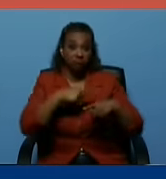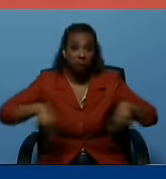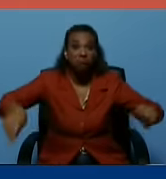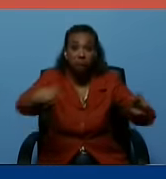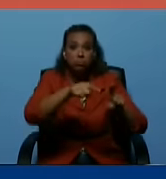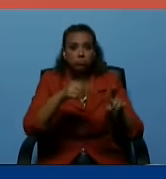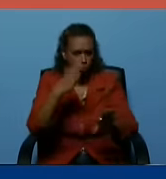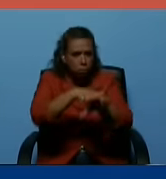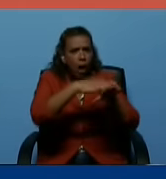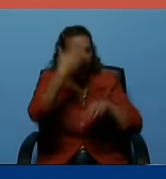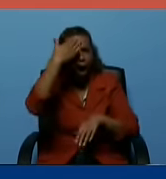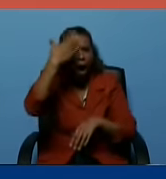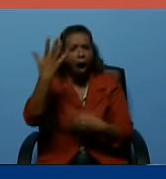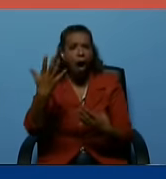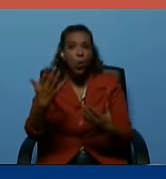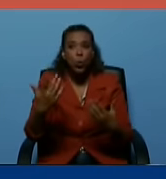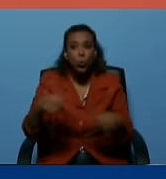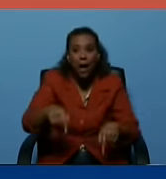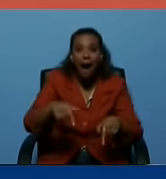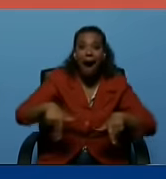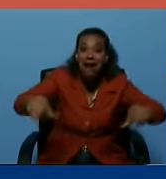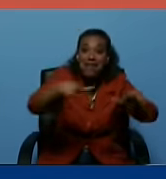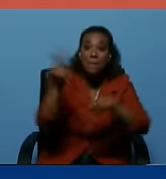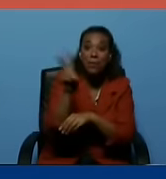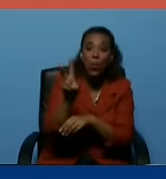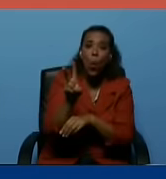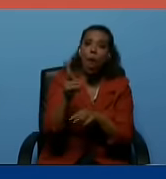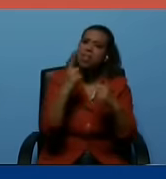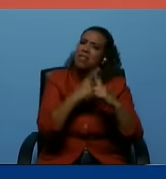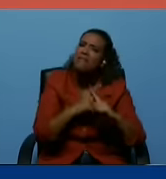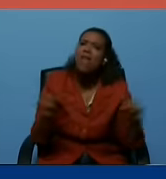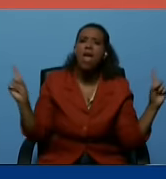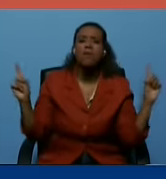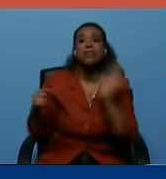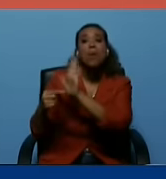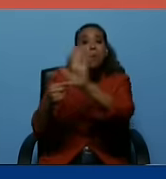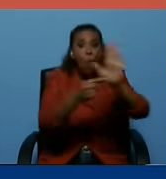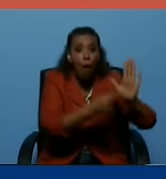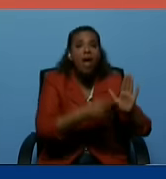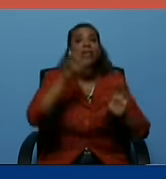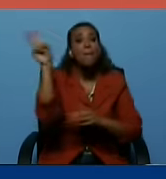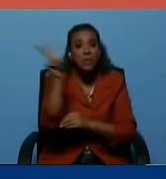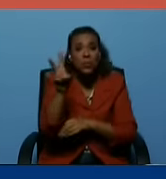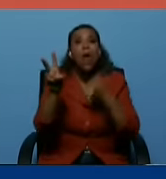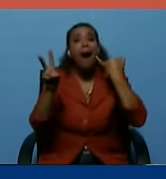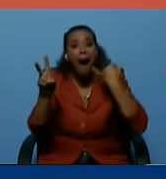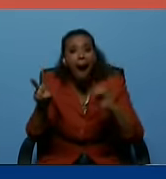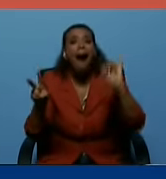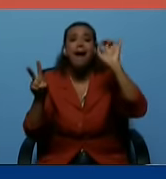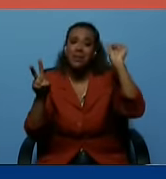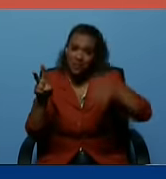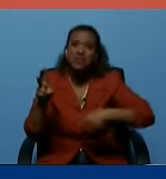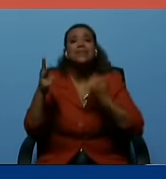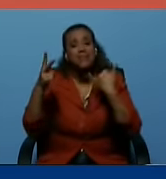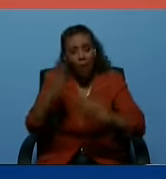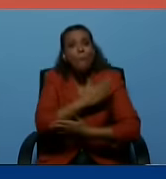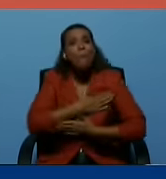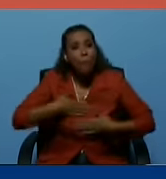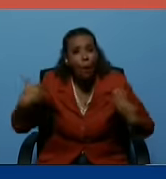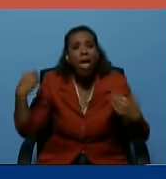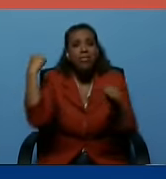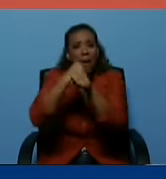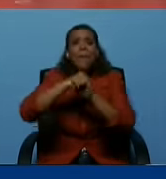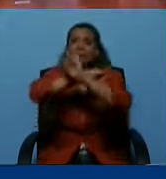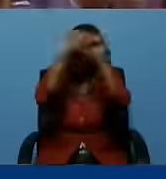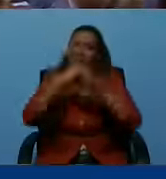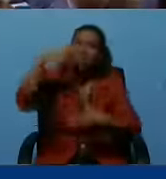Entonces, ustedes son el espejo bonito de Venezuela, porque demuestra Venezuela que sí se puede ser feliz